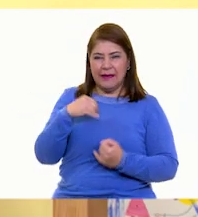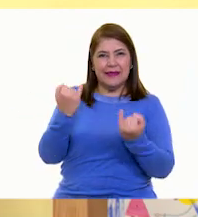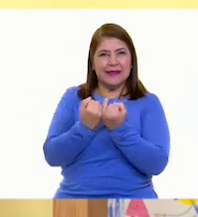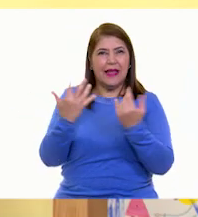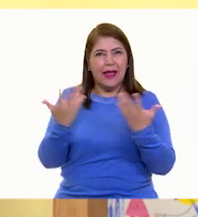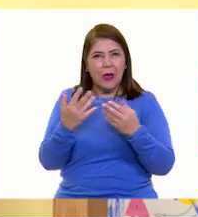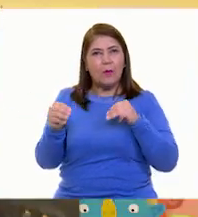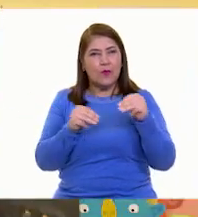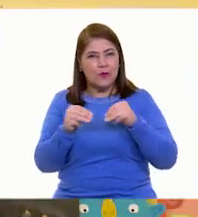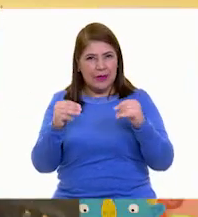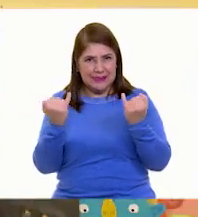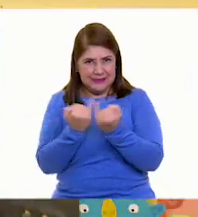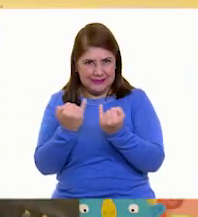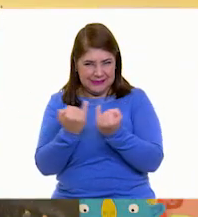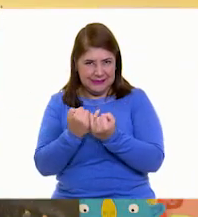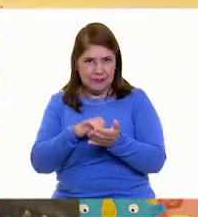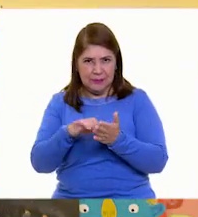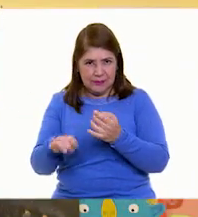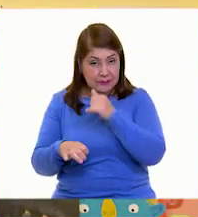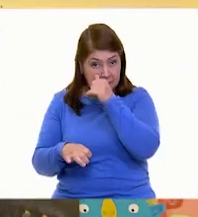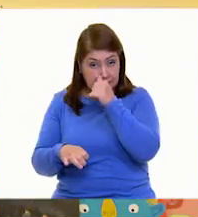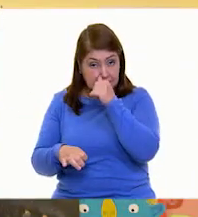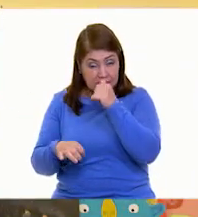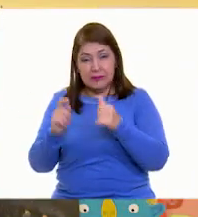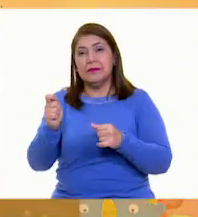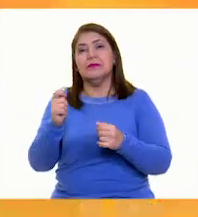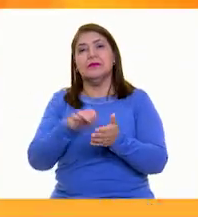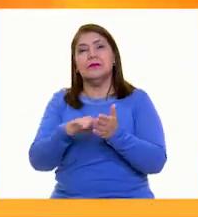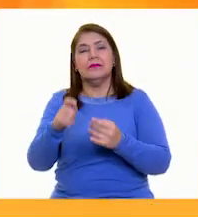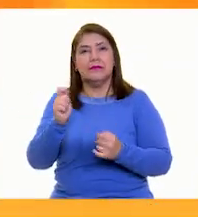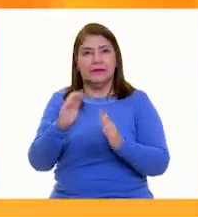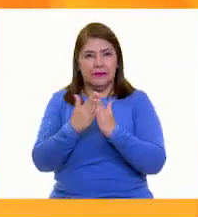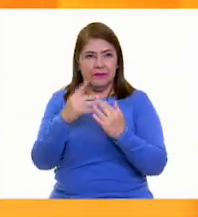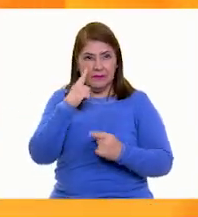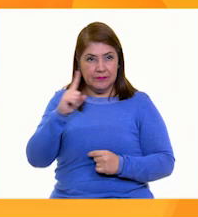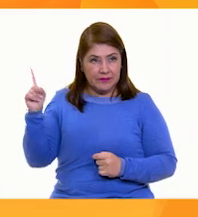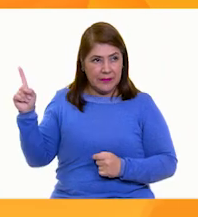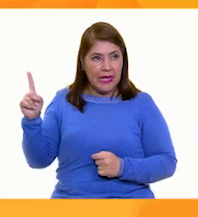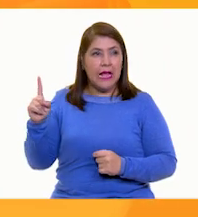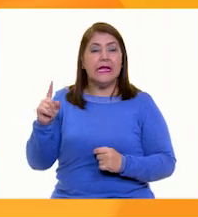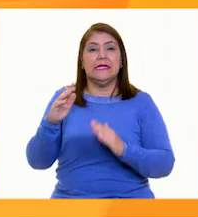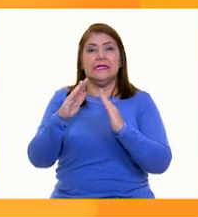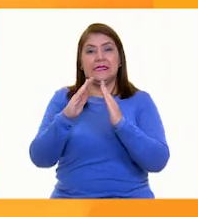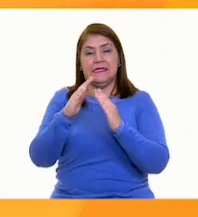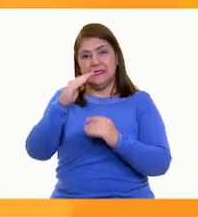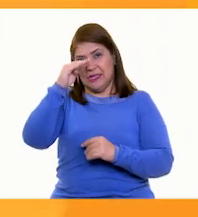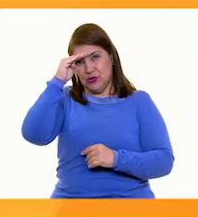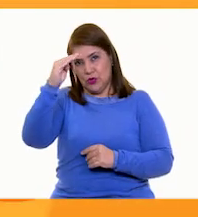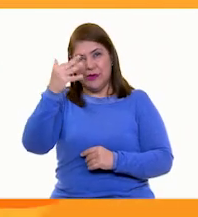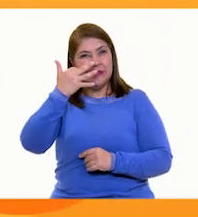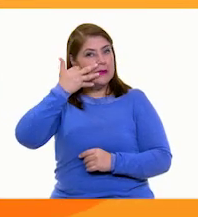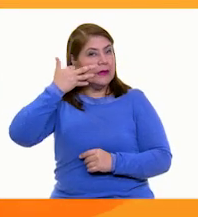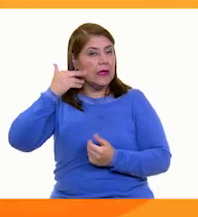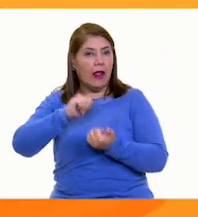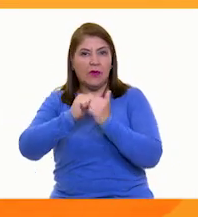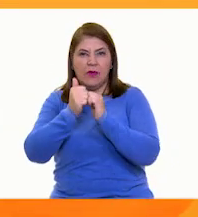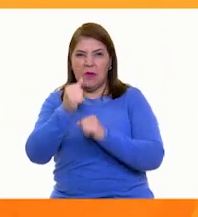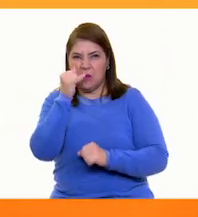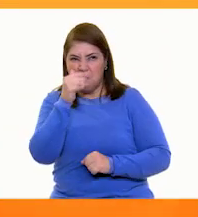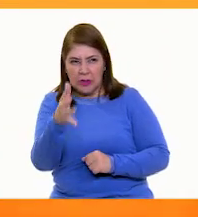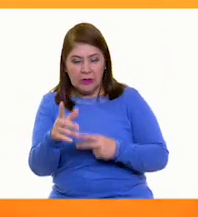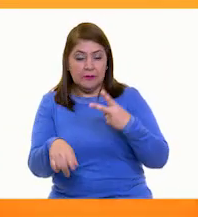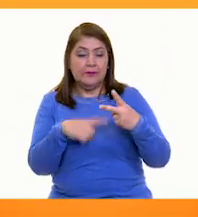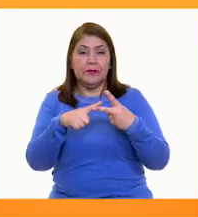animales. Algunos ejemplos de libros de animales son El señor tigre se vuelve salvaje,